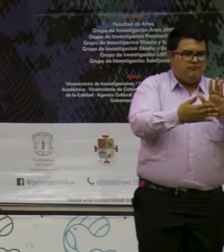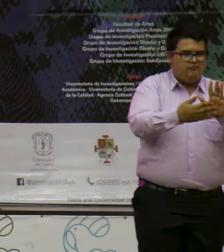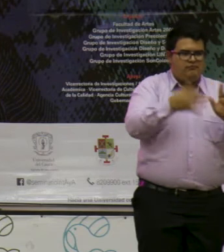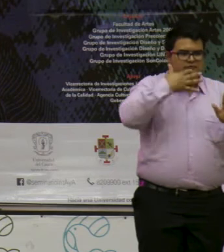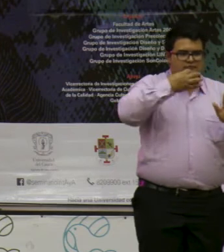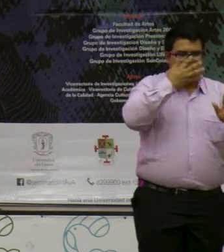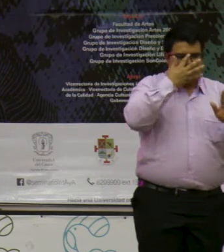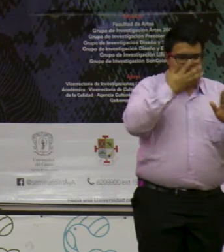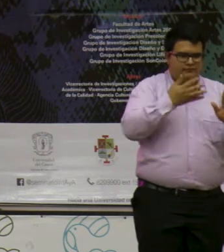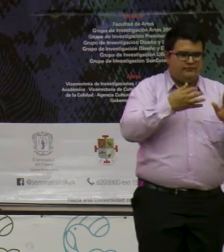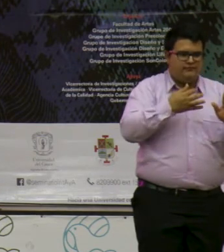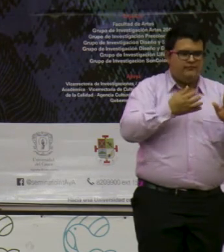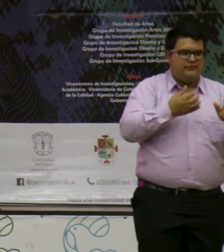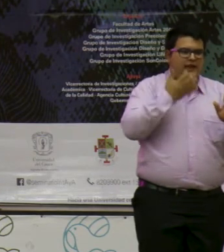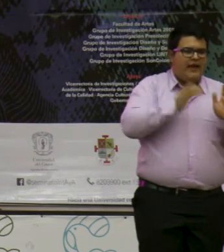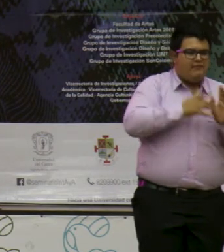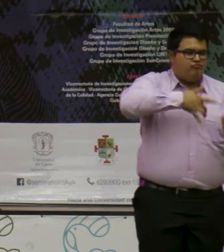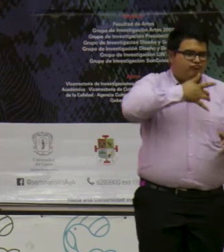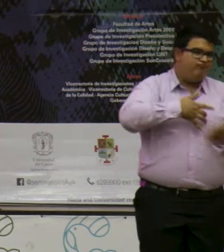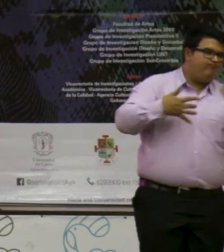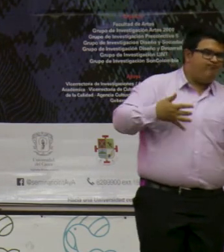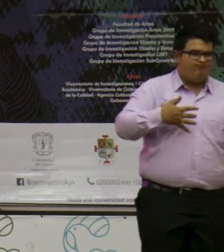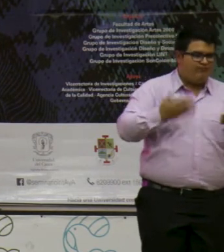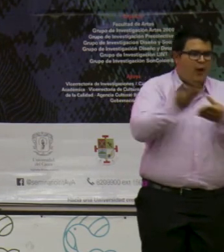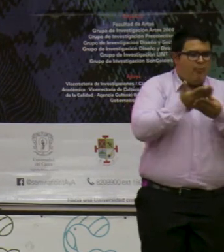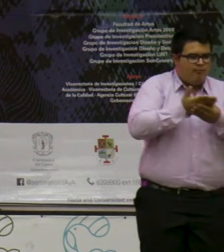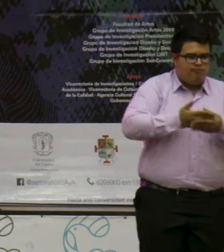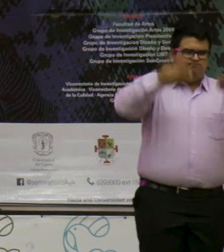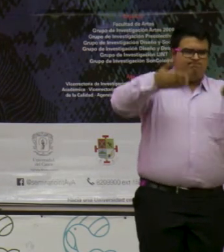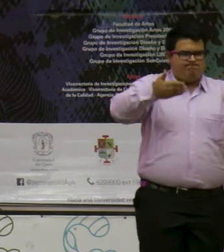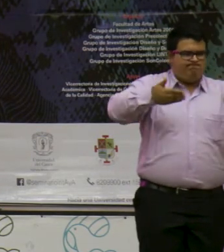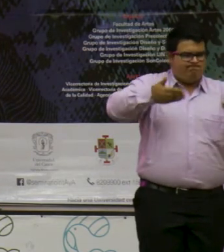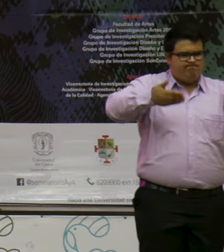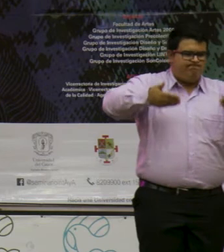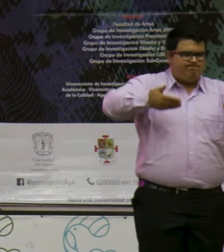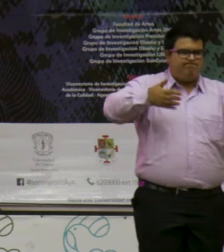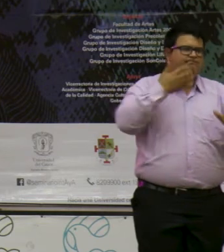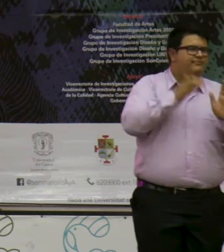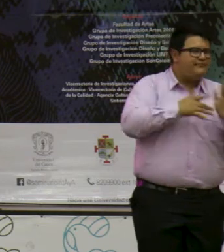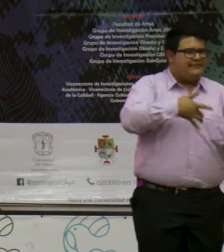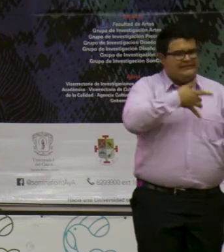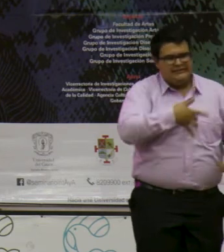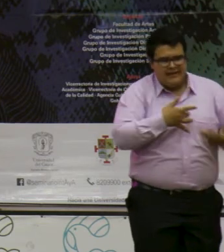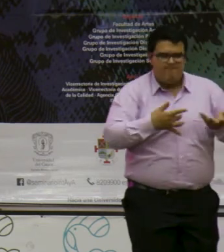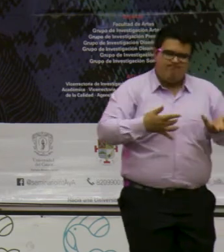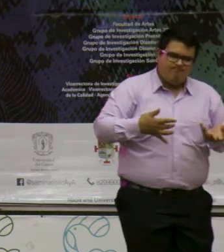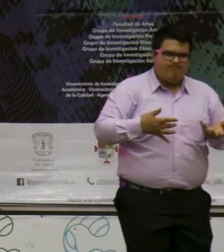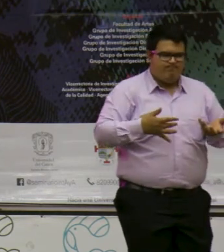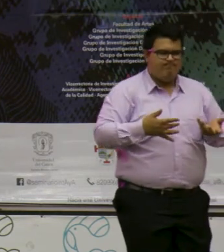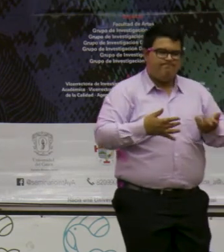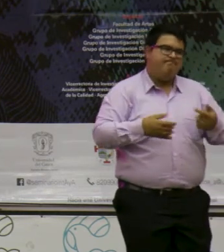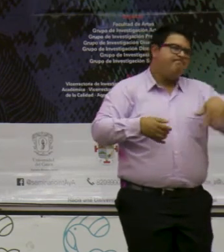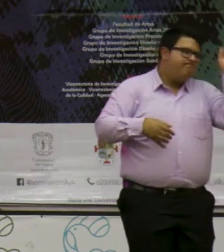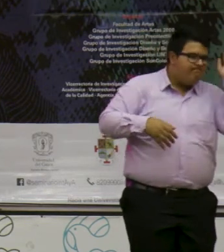se cuestiona, ¿vale? Como que el archivo se convierte en el último muro, el que se vuelve infranqueable, imbrincable, y eso habría que